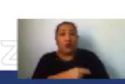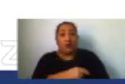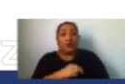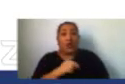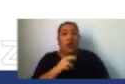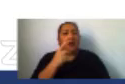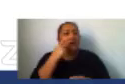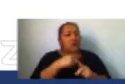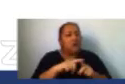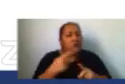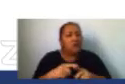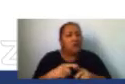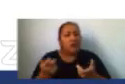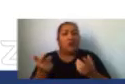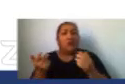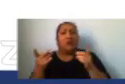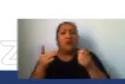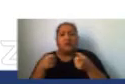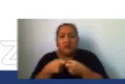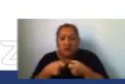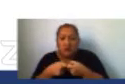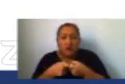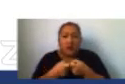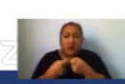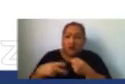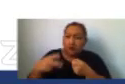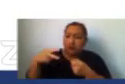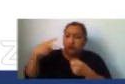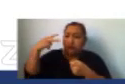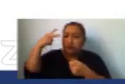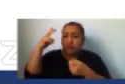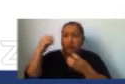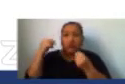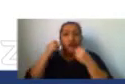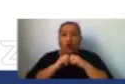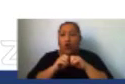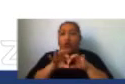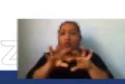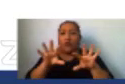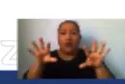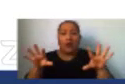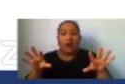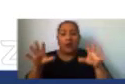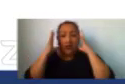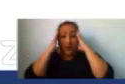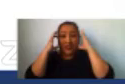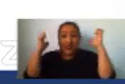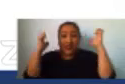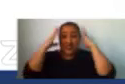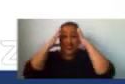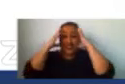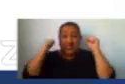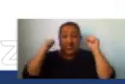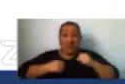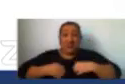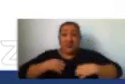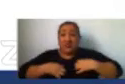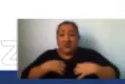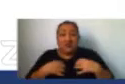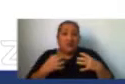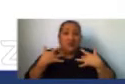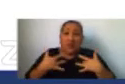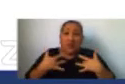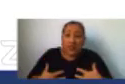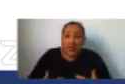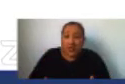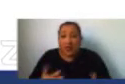los domicilios, el incremento de contagio, el crecimiento del estrés, la ansiedad, la angustia, la